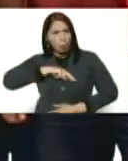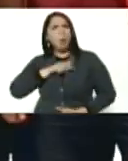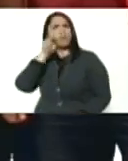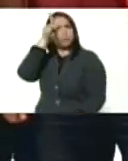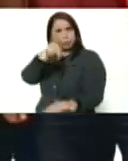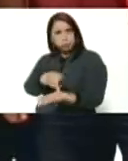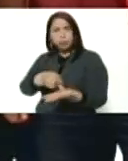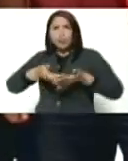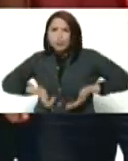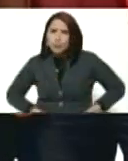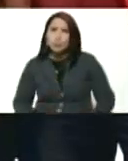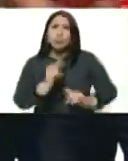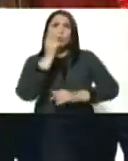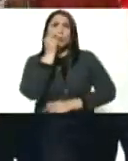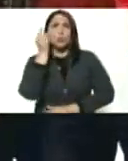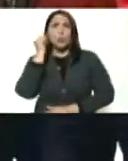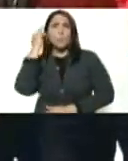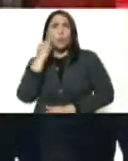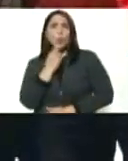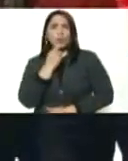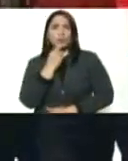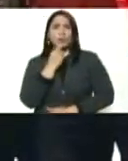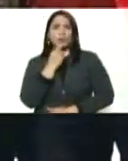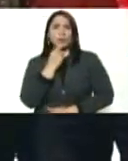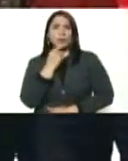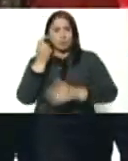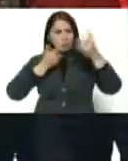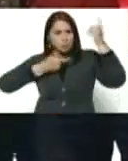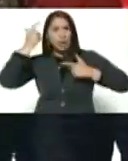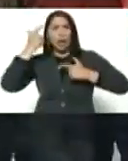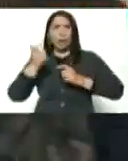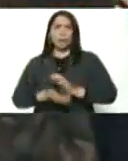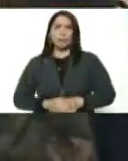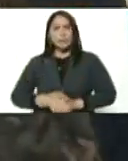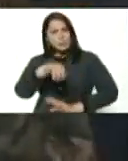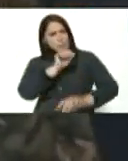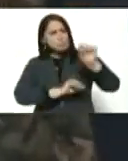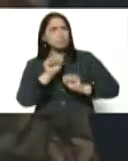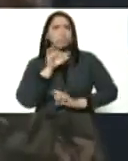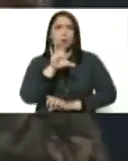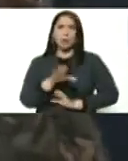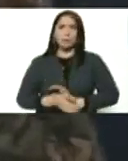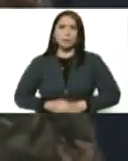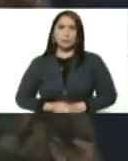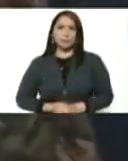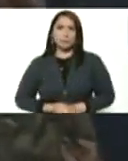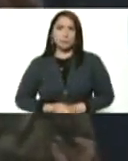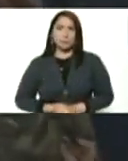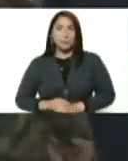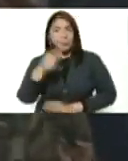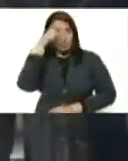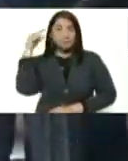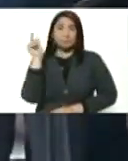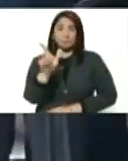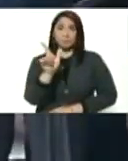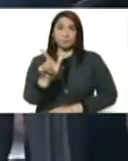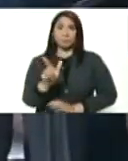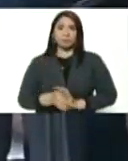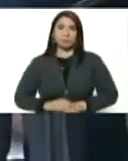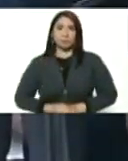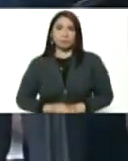los hijos y las hijas de Bolívar, los hijos y las hijas de Chávez, defendiendo la patria. Y el Partido Socialista Unido de